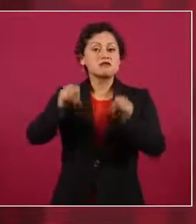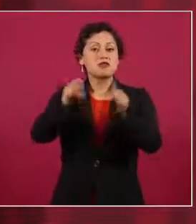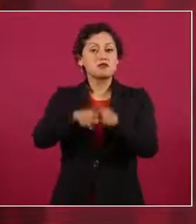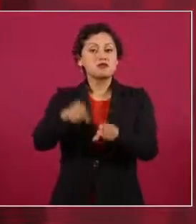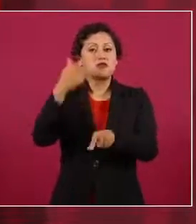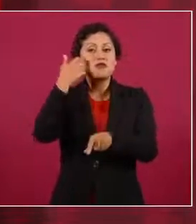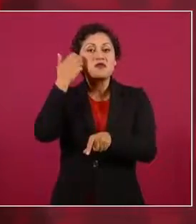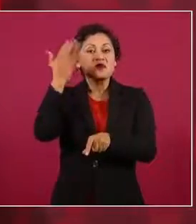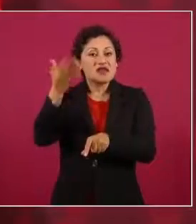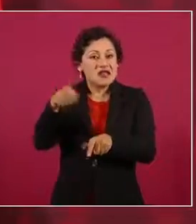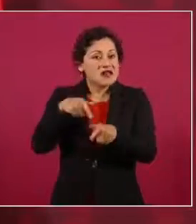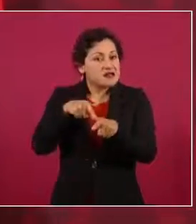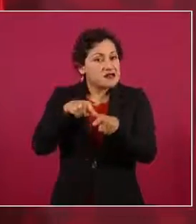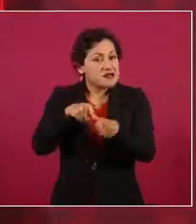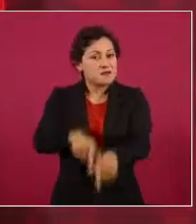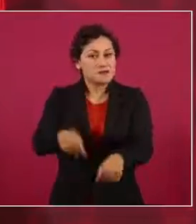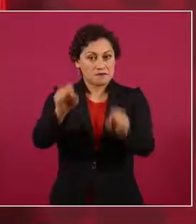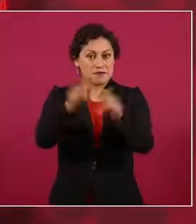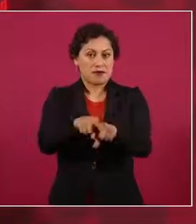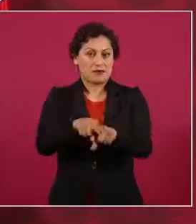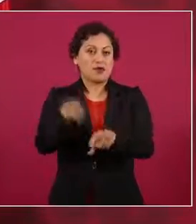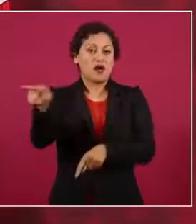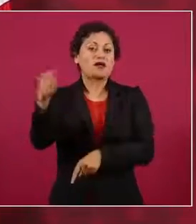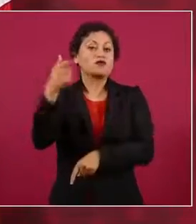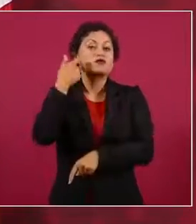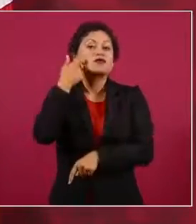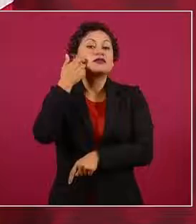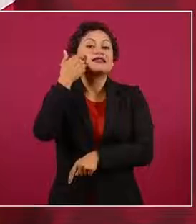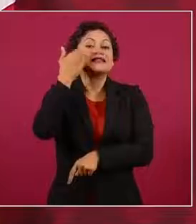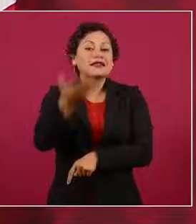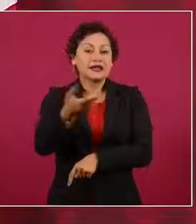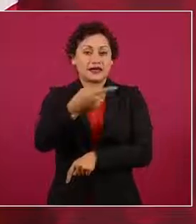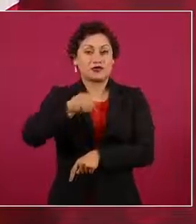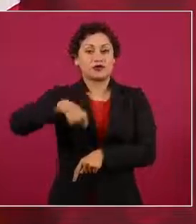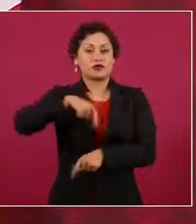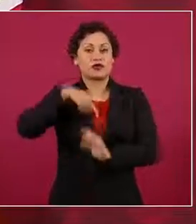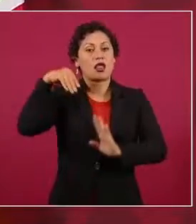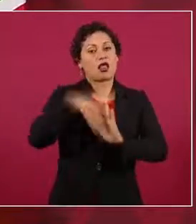y quisieran que nos fuese mal.